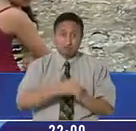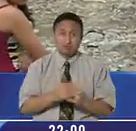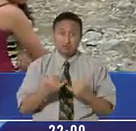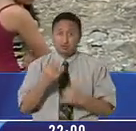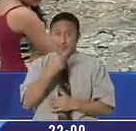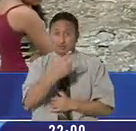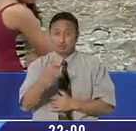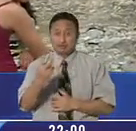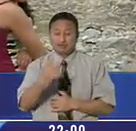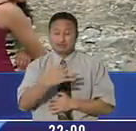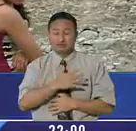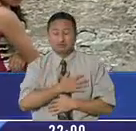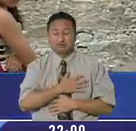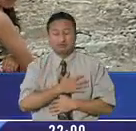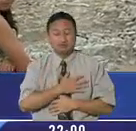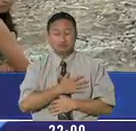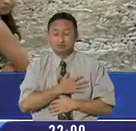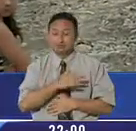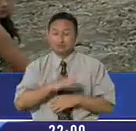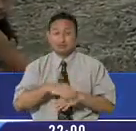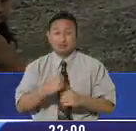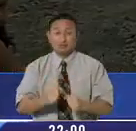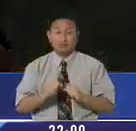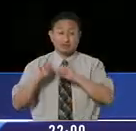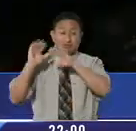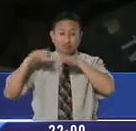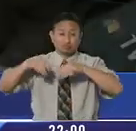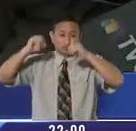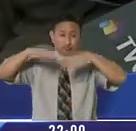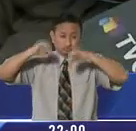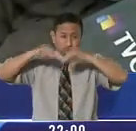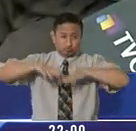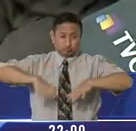panorama desolador que dejó las fuertes precipitaciones.